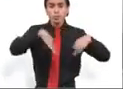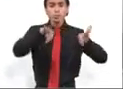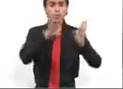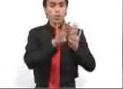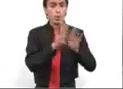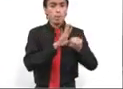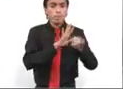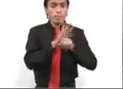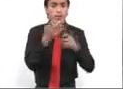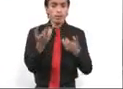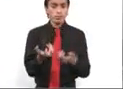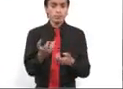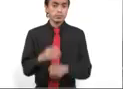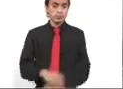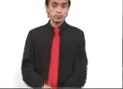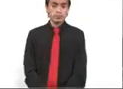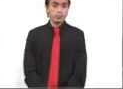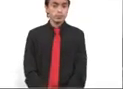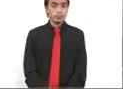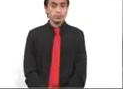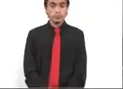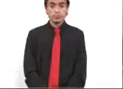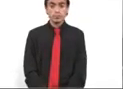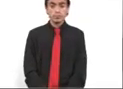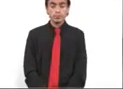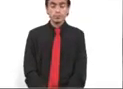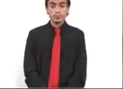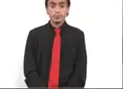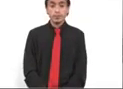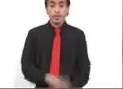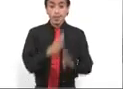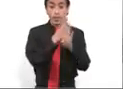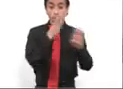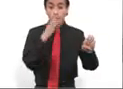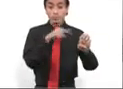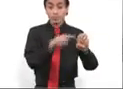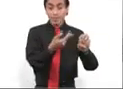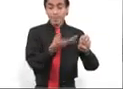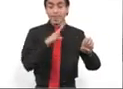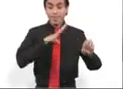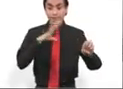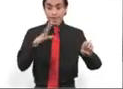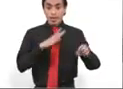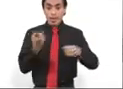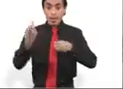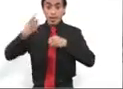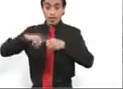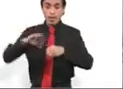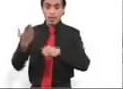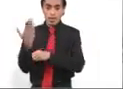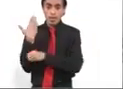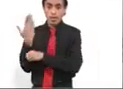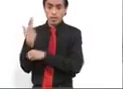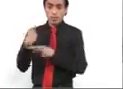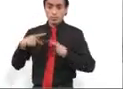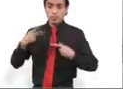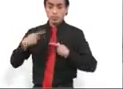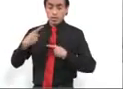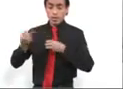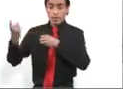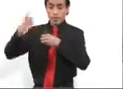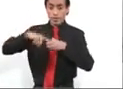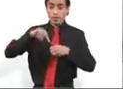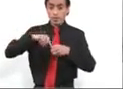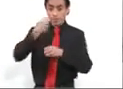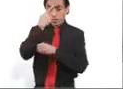ejemplo del proyecto de Metrobús? Y es que incorporó a concesionarios que operaban en aquel momento en Insurgentes